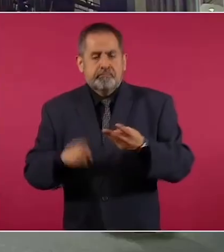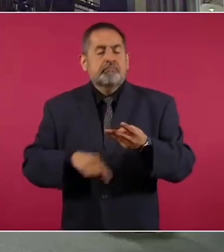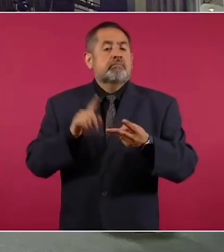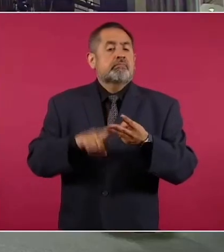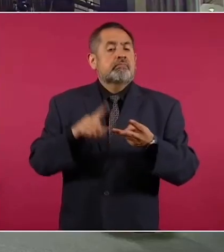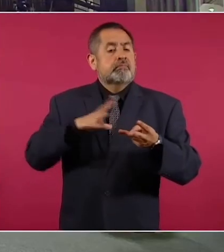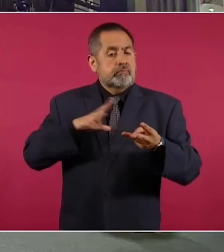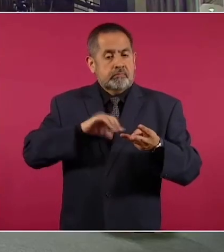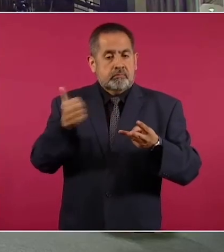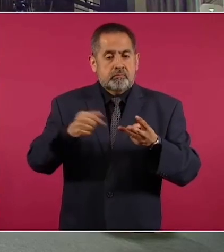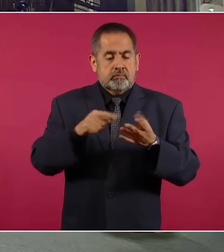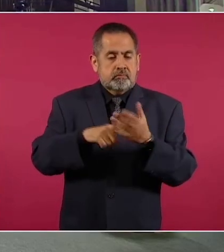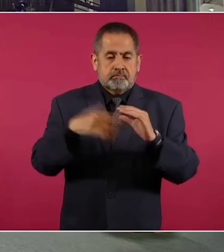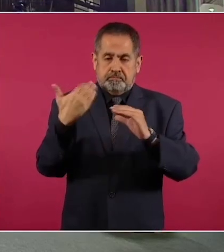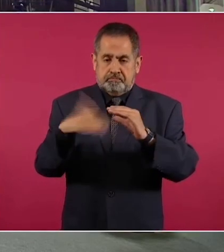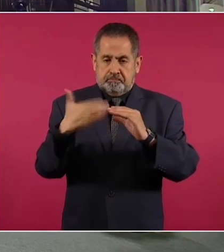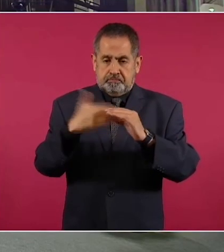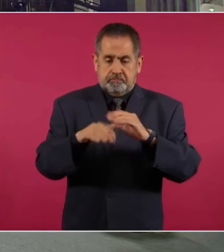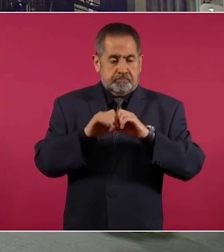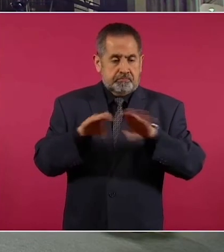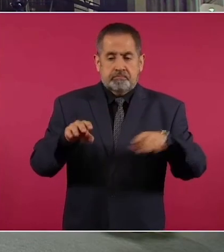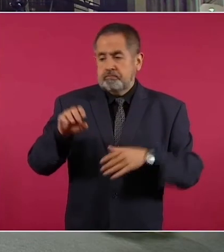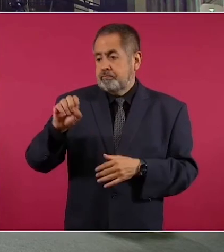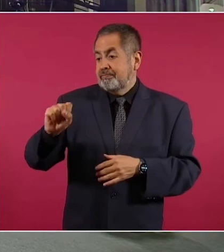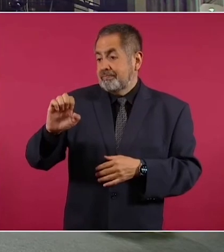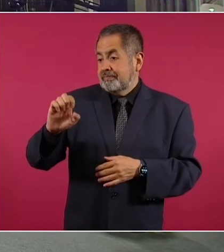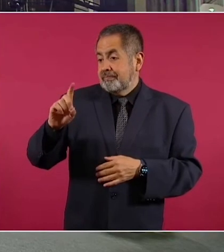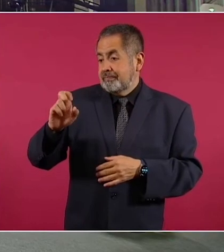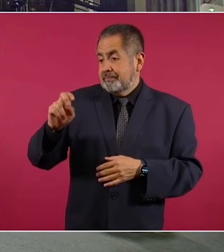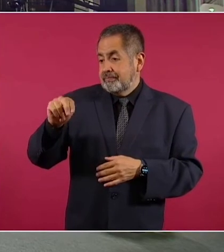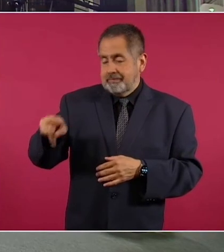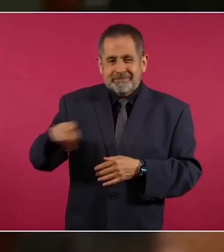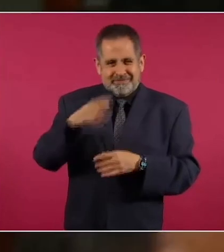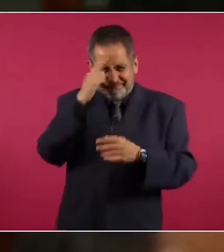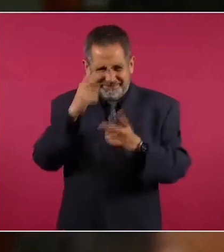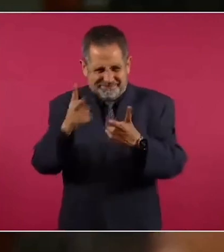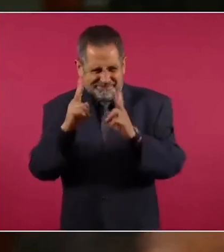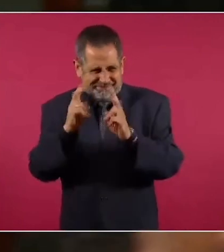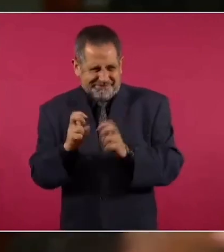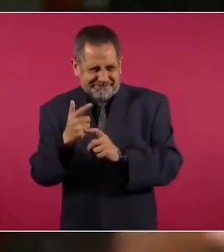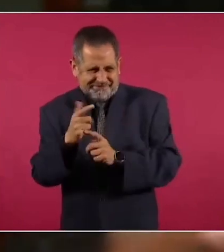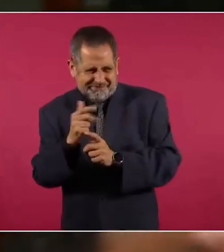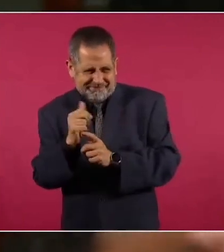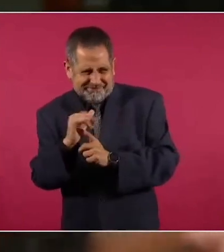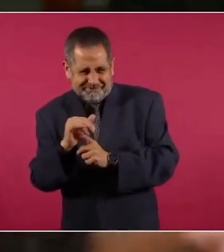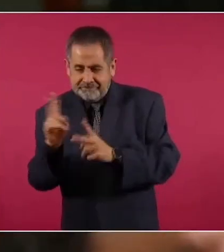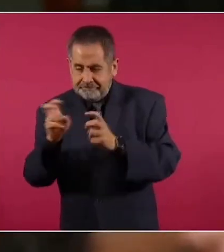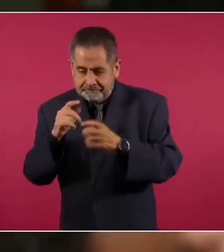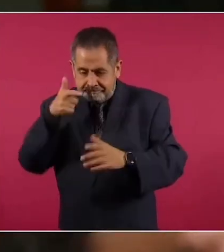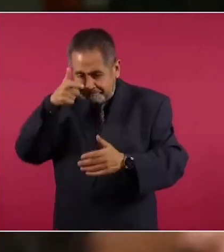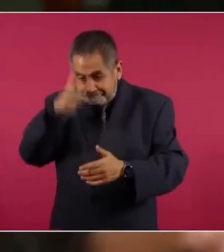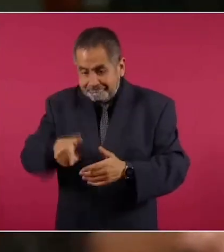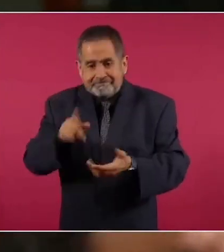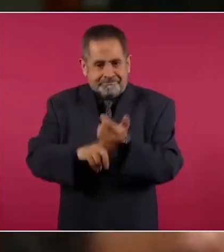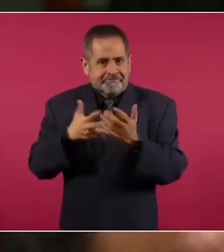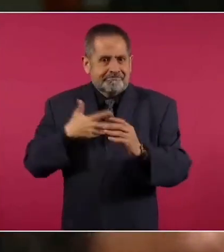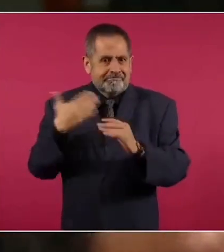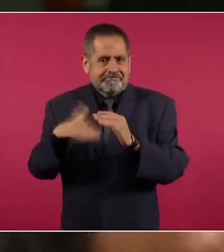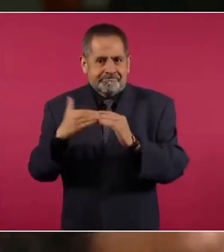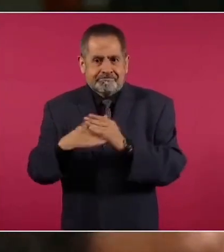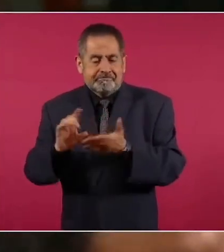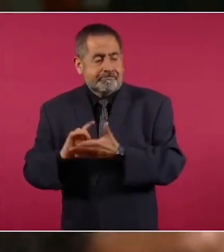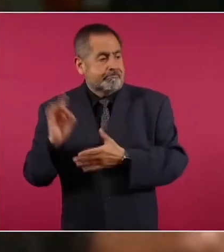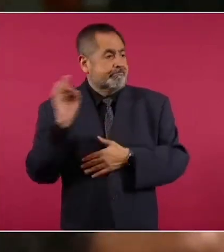que es un mail de la Sedena en este hackeo que hizo Guacamaya, donde se informa